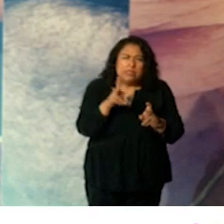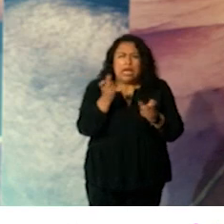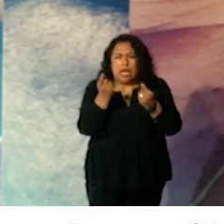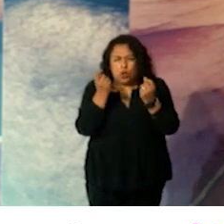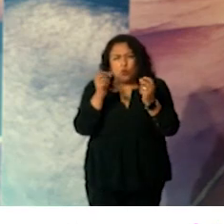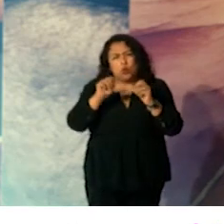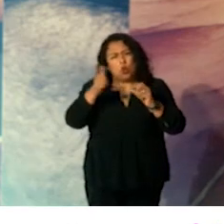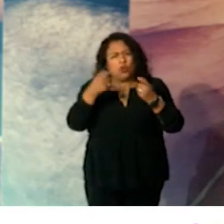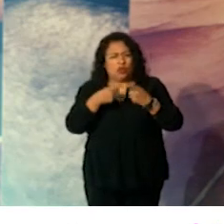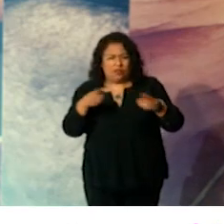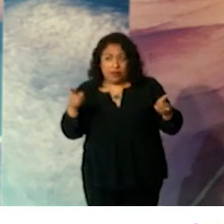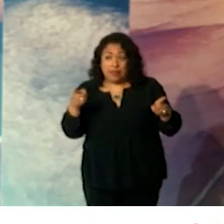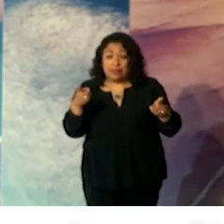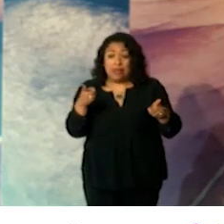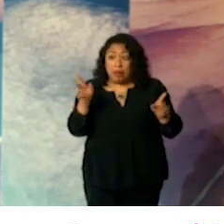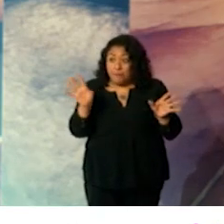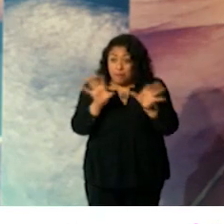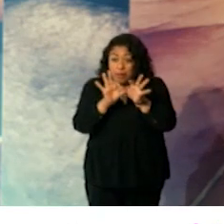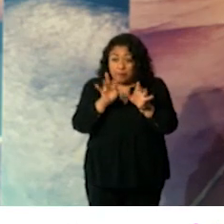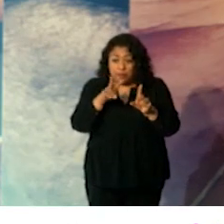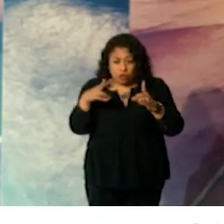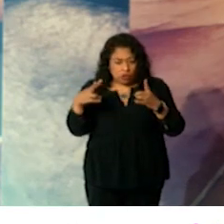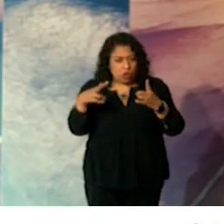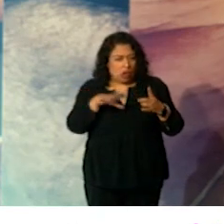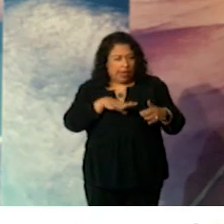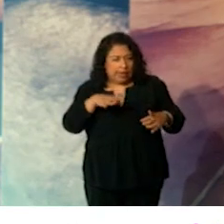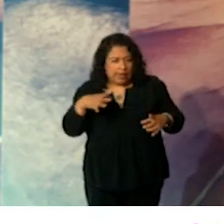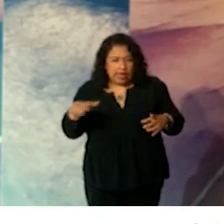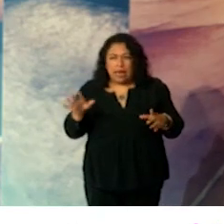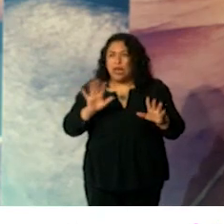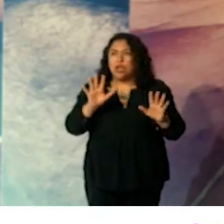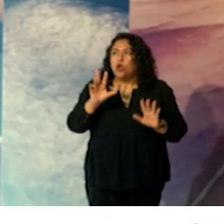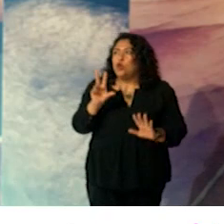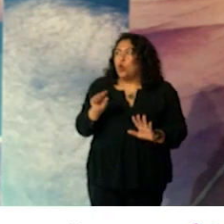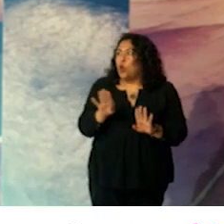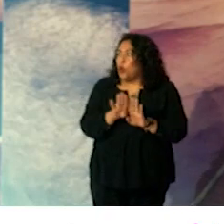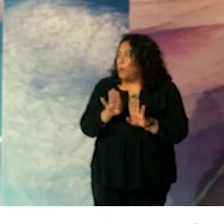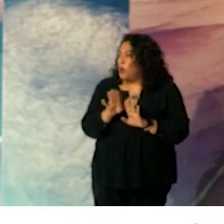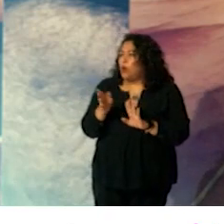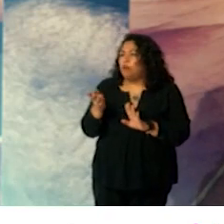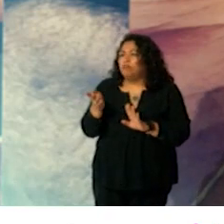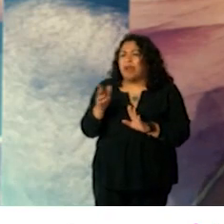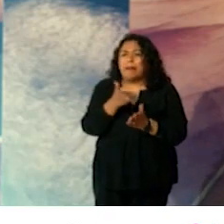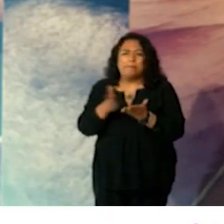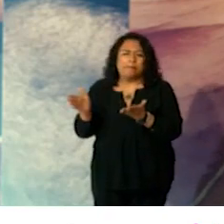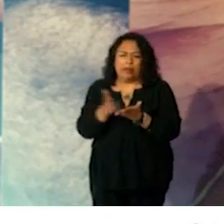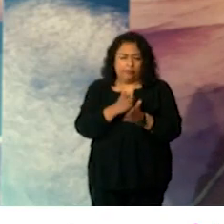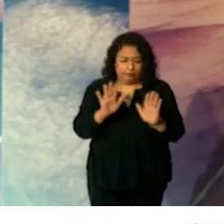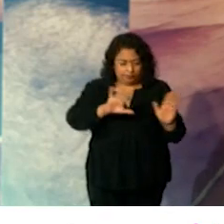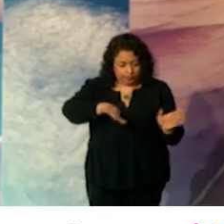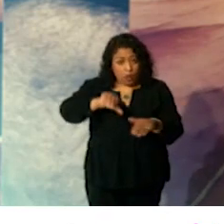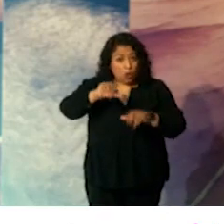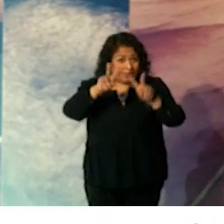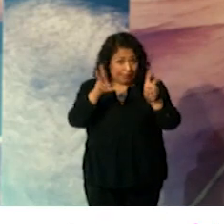puntos distintos, es esto que converge en una mirada holística, ¿no? Dejarlo de ver como compartimentos. Y este tema de